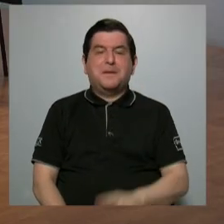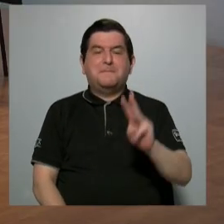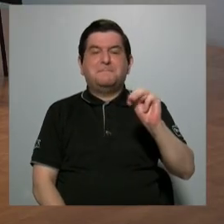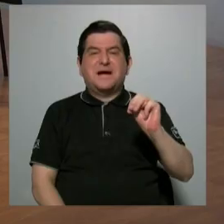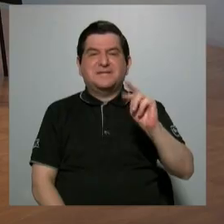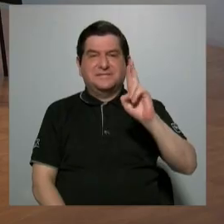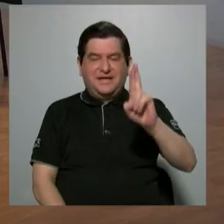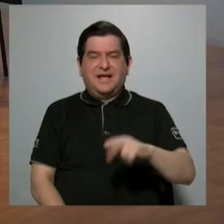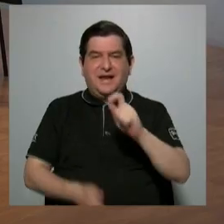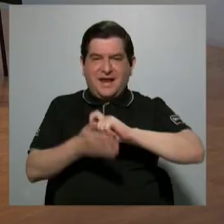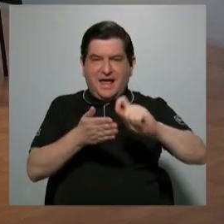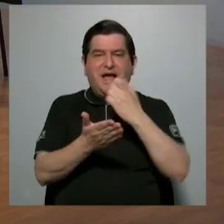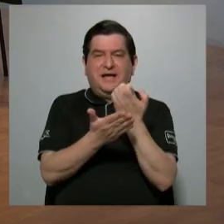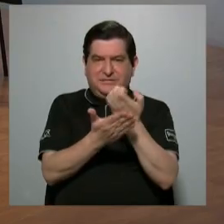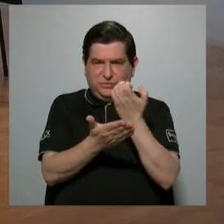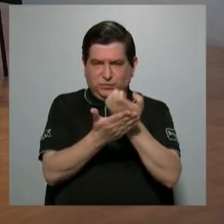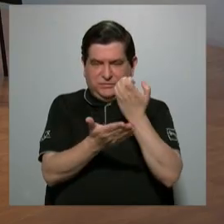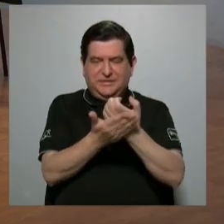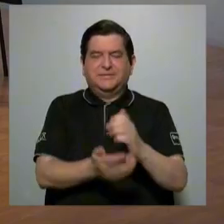de la Escuela de Economía,